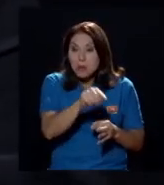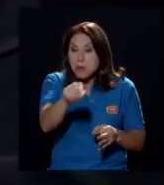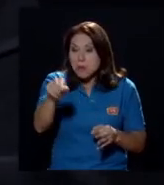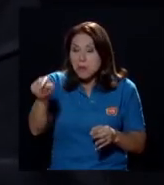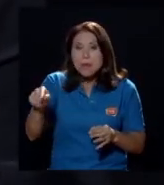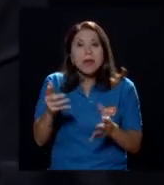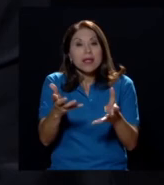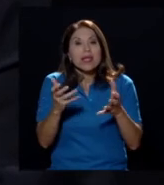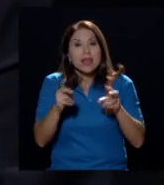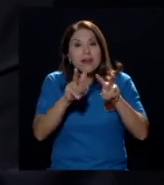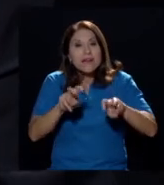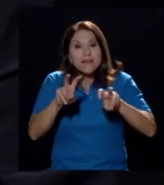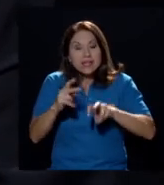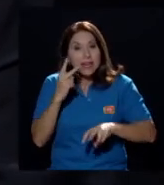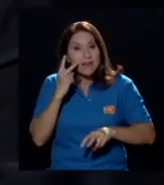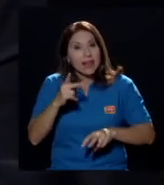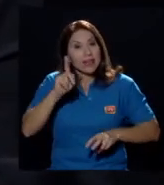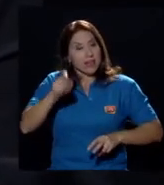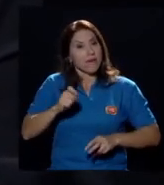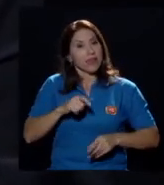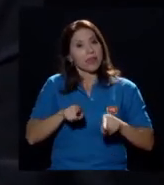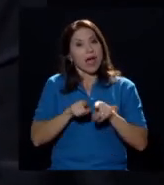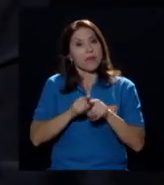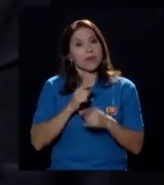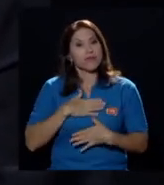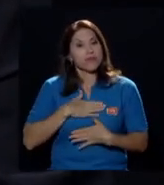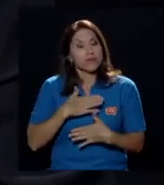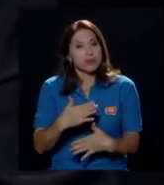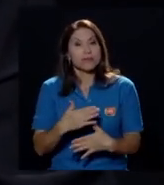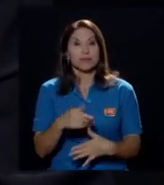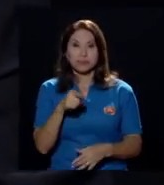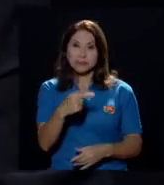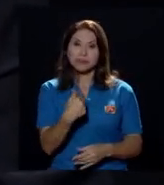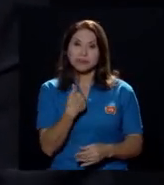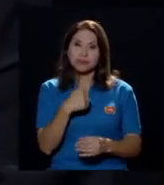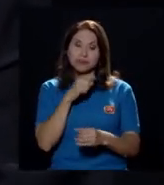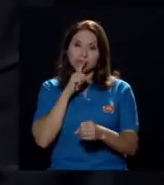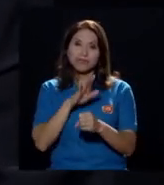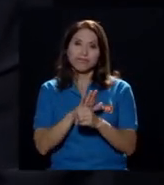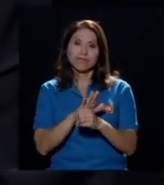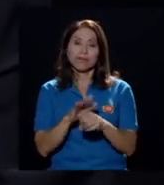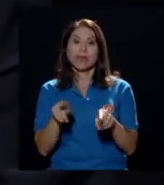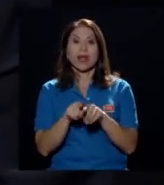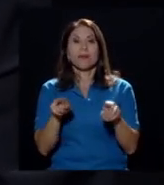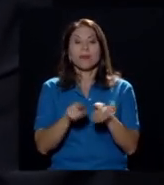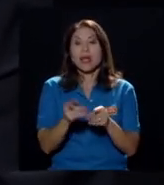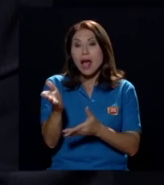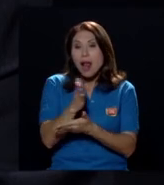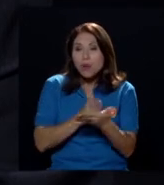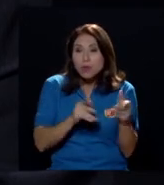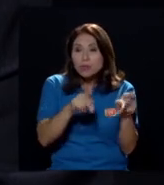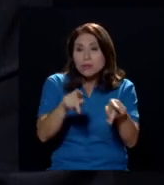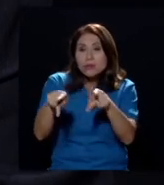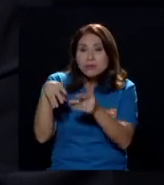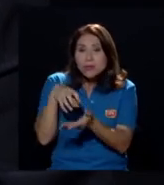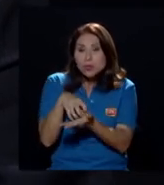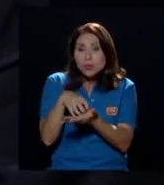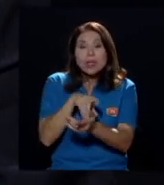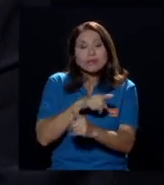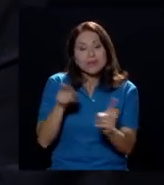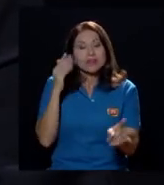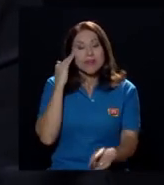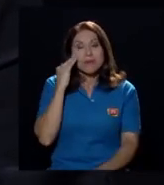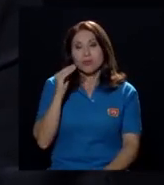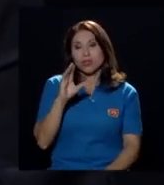situación que nos da cierta garantía. Y a pesar de las dudas que pueden haber habido, el CAFTA va a ser muy importante.